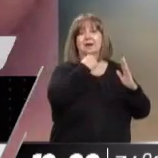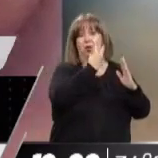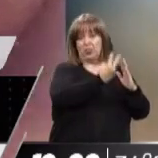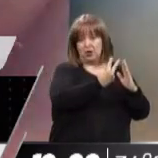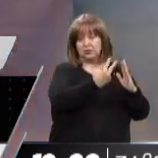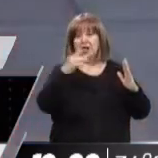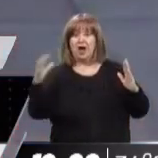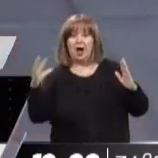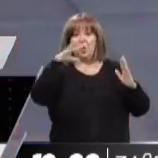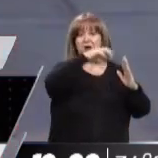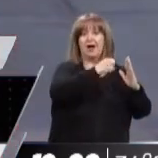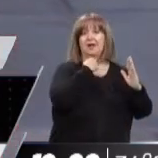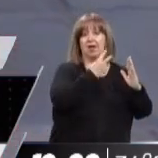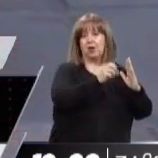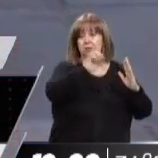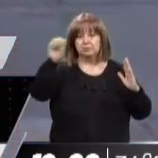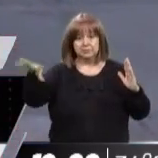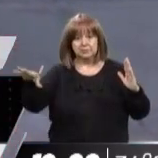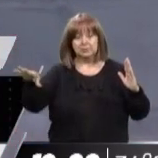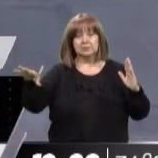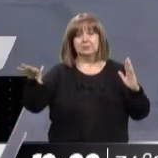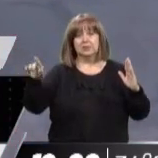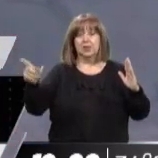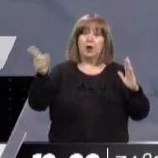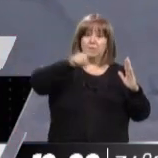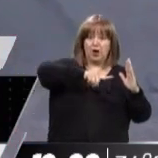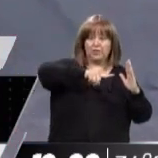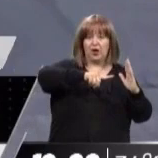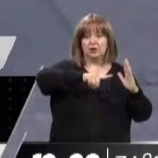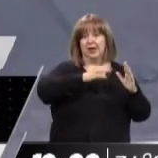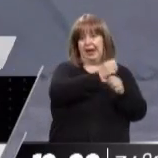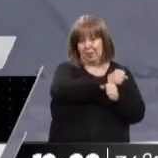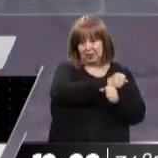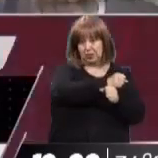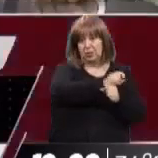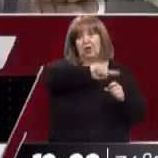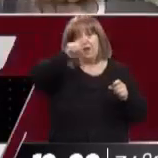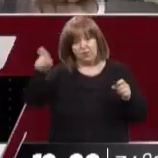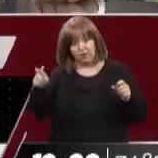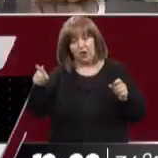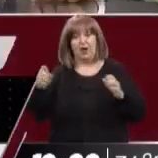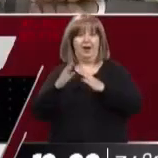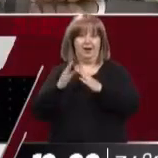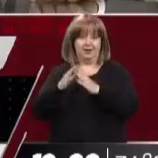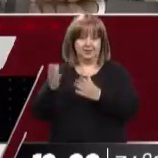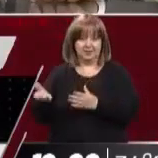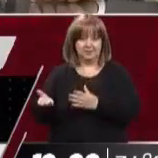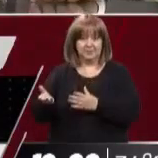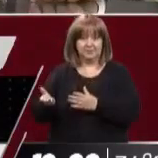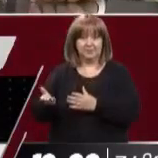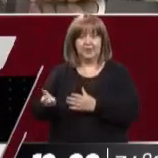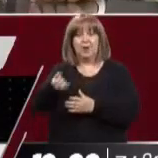estaba este hombre. Si les parece, lo escuchamos, que indicaba cómo también, qué se sabía